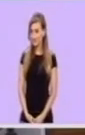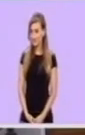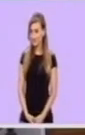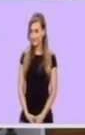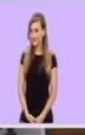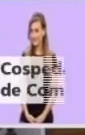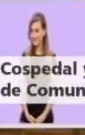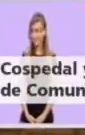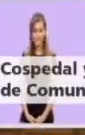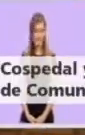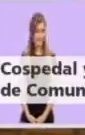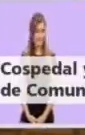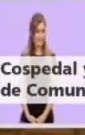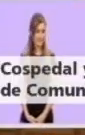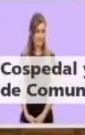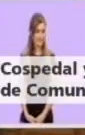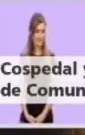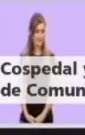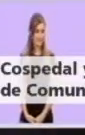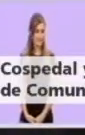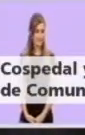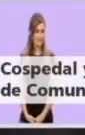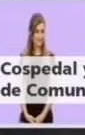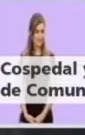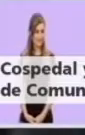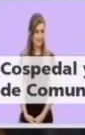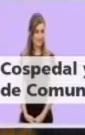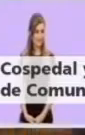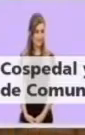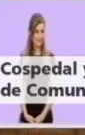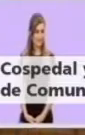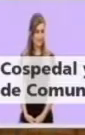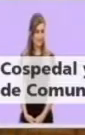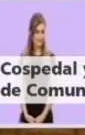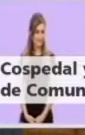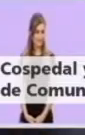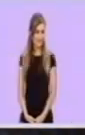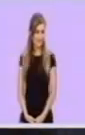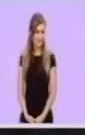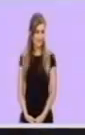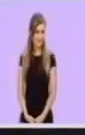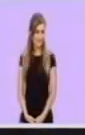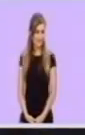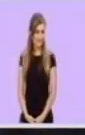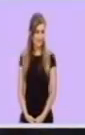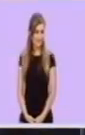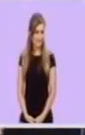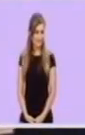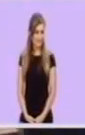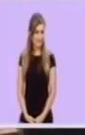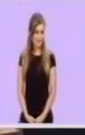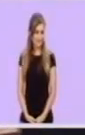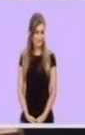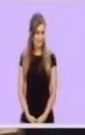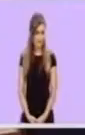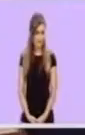Y según ha sido elegida, el ya expresidente de la Junta, José María Barreda, se acercaba hasta el puesto de Cospedal para darle la enhorabuena. Lo ha hecho tras un debate